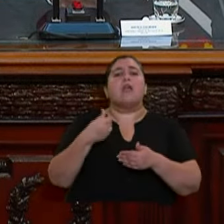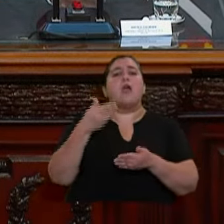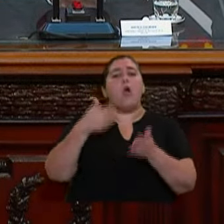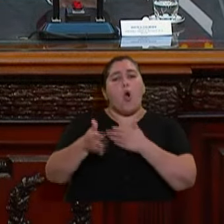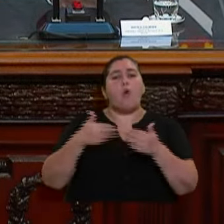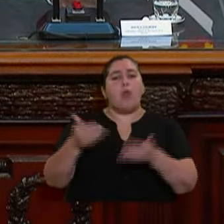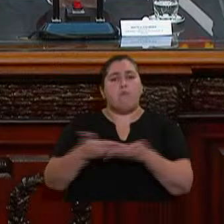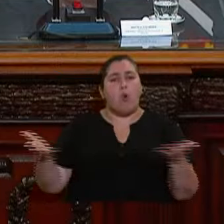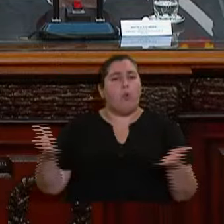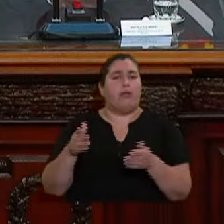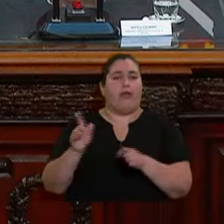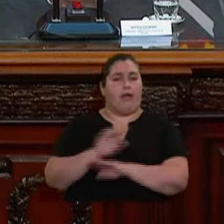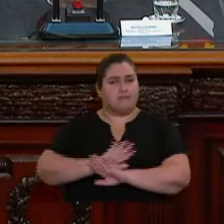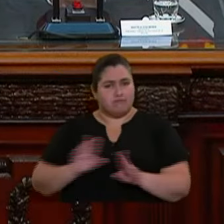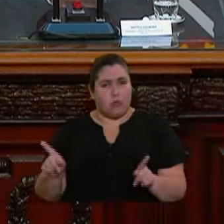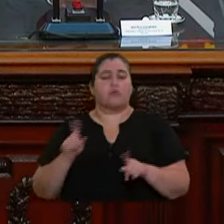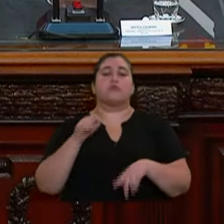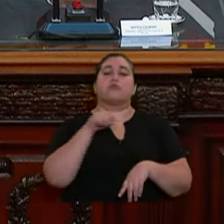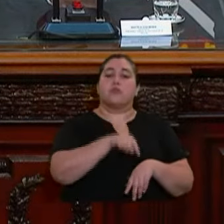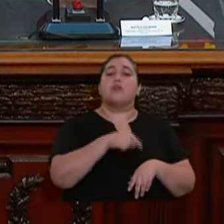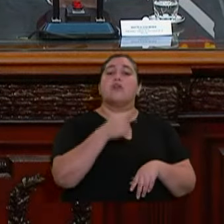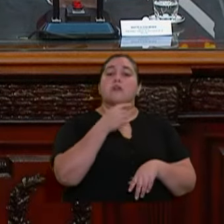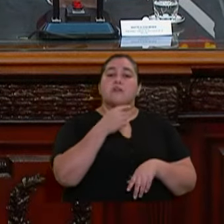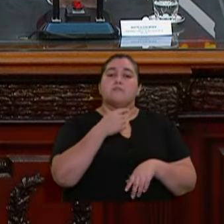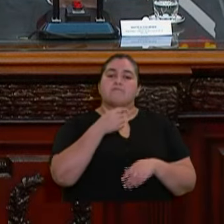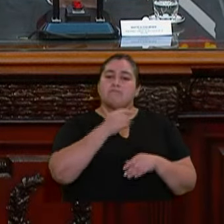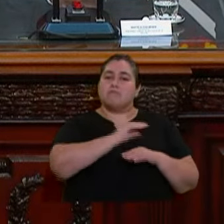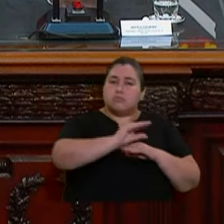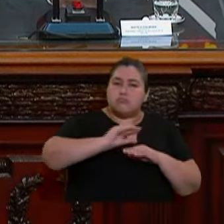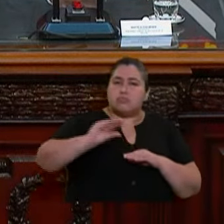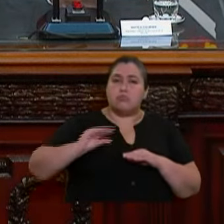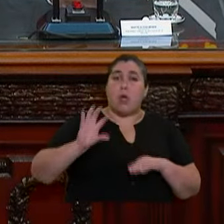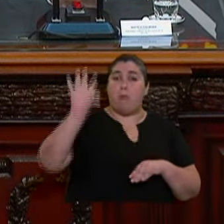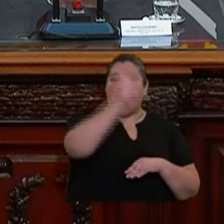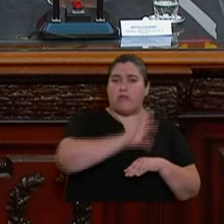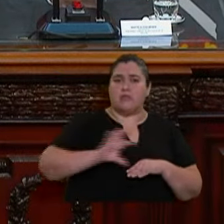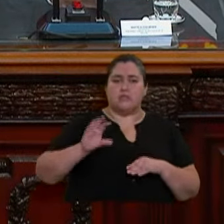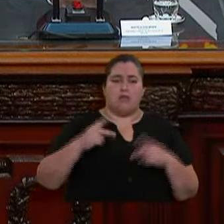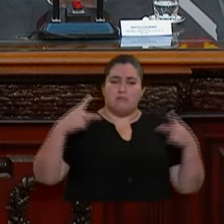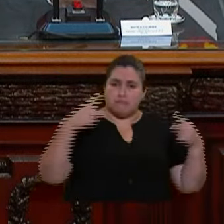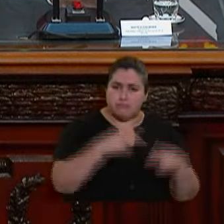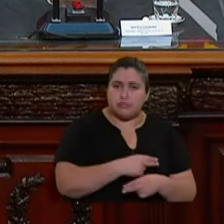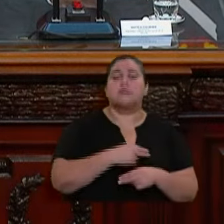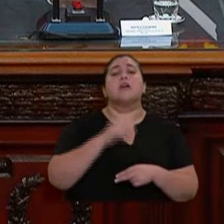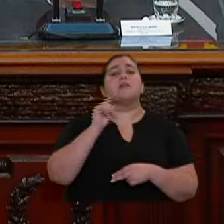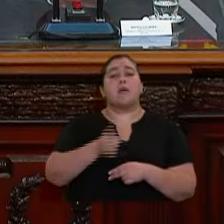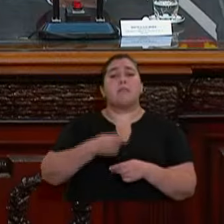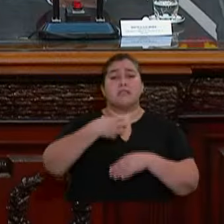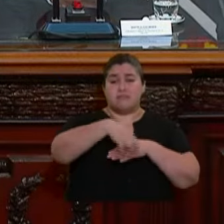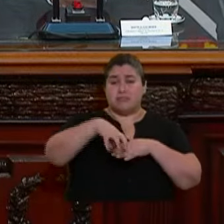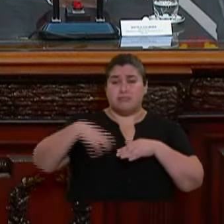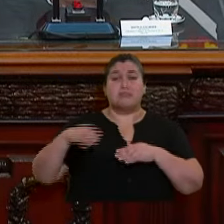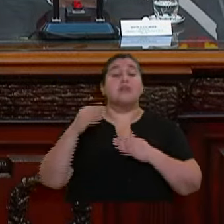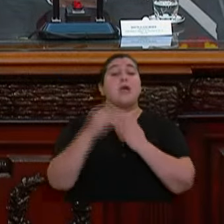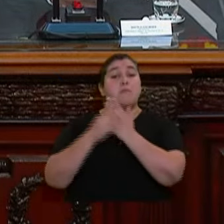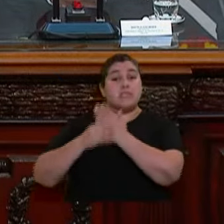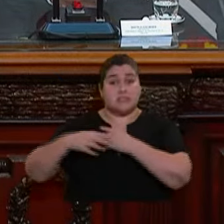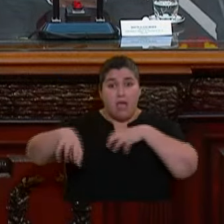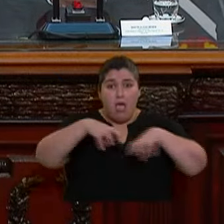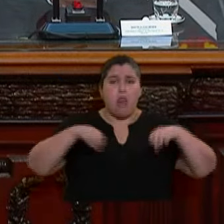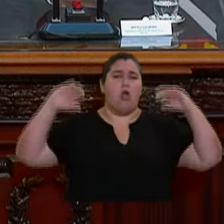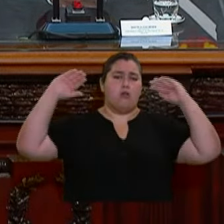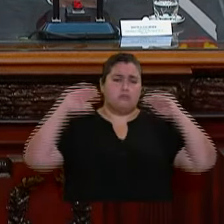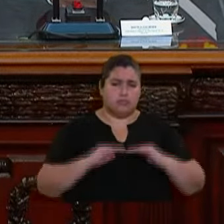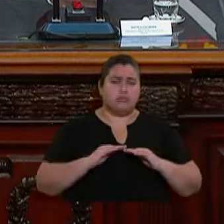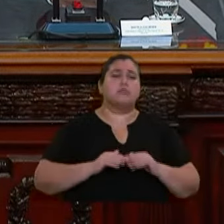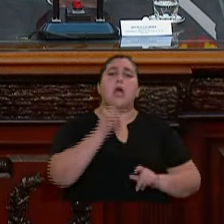pública, reducir el 98% de las transferencias a las provincias, reducir los ministerios a la mitad, echar